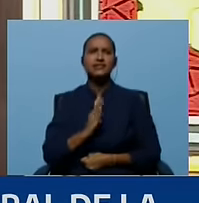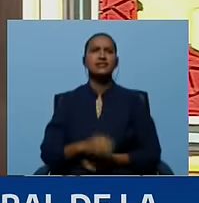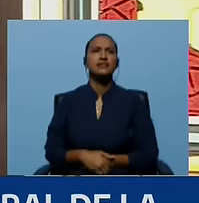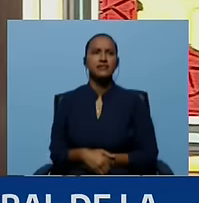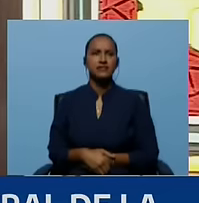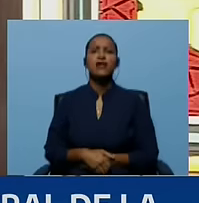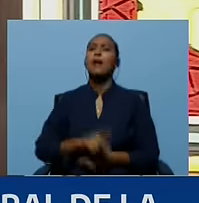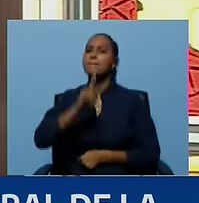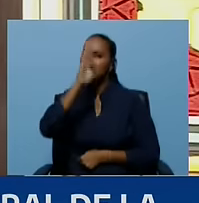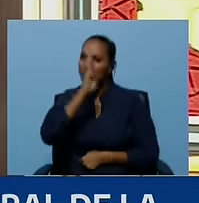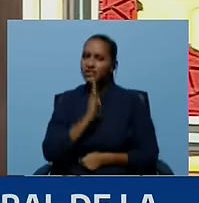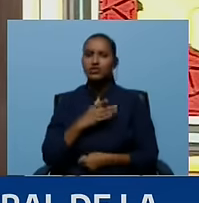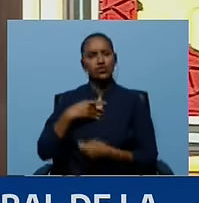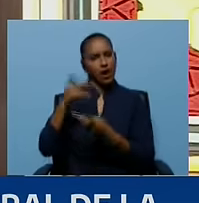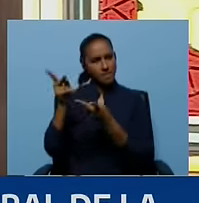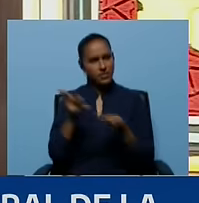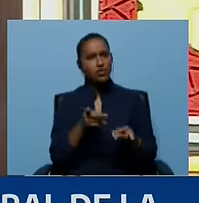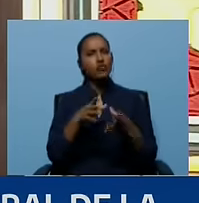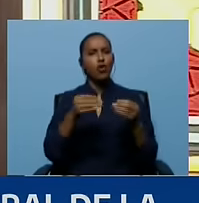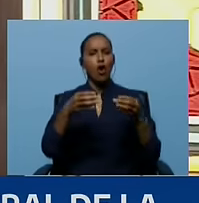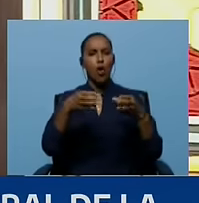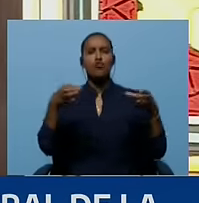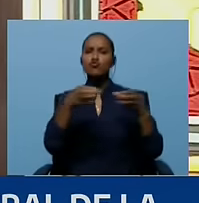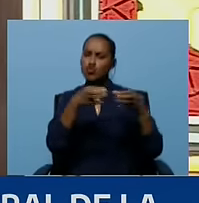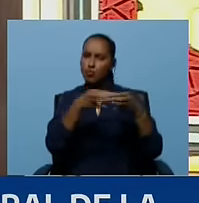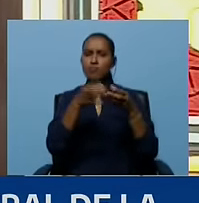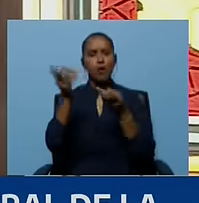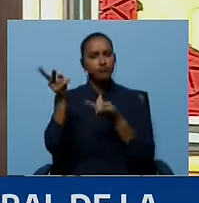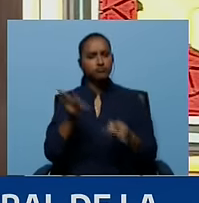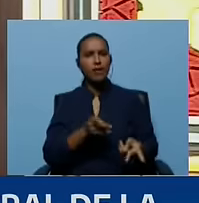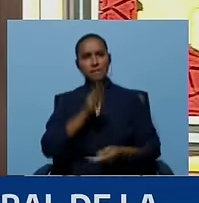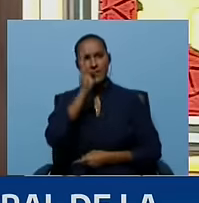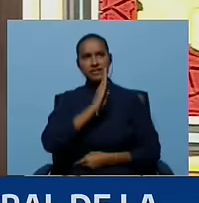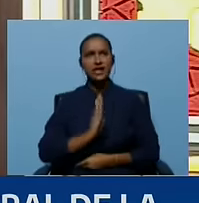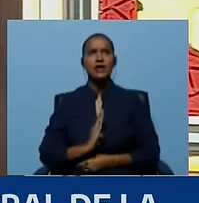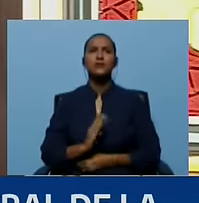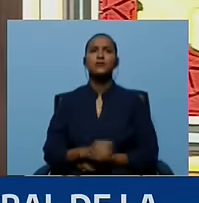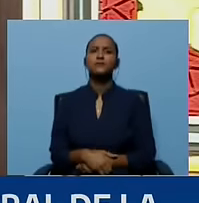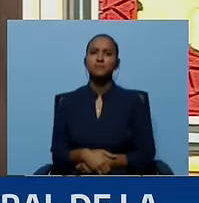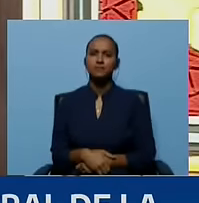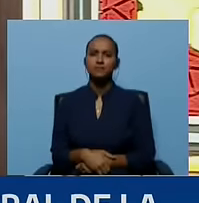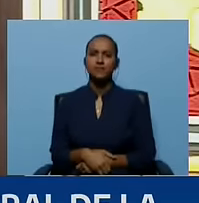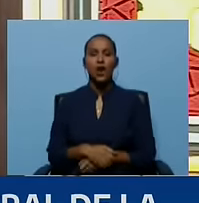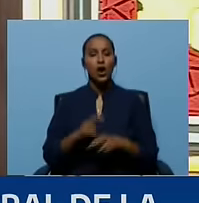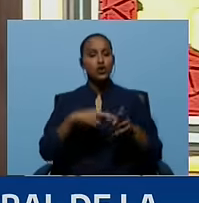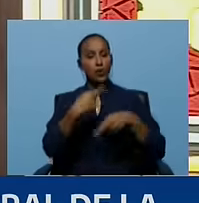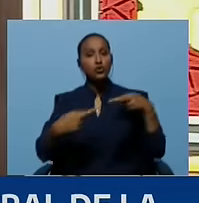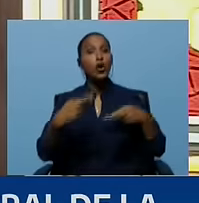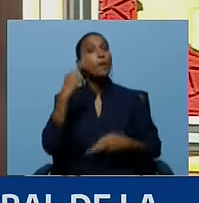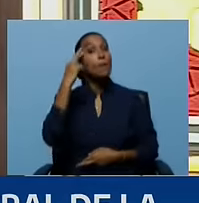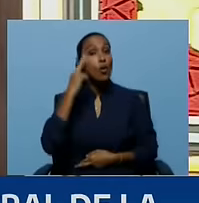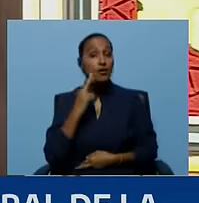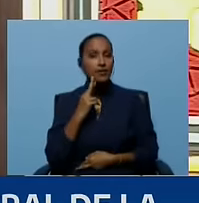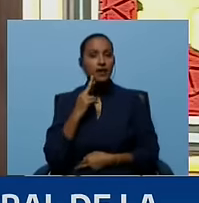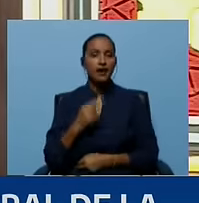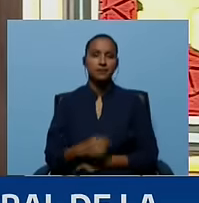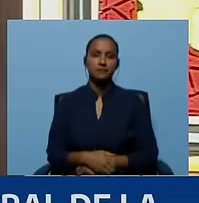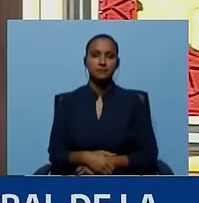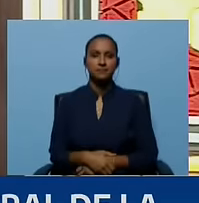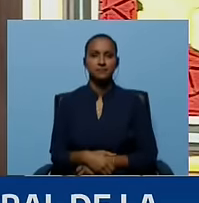povo brasileiro. Bem-vindo. Povo brasileiro com revolução bolivariana.